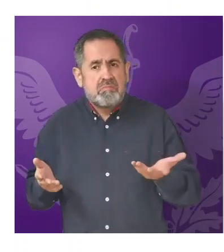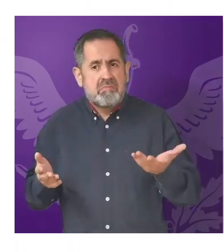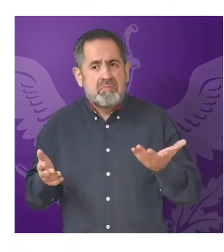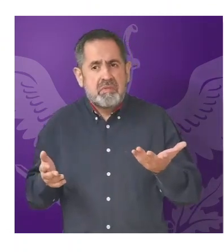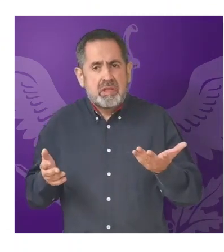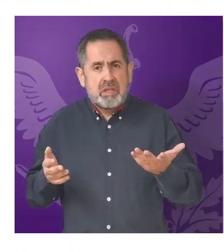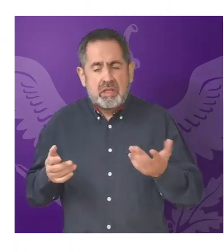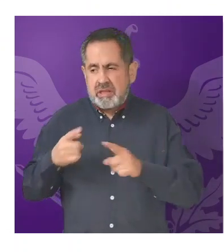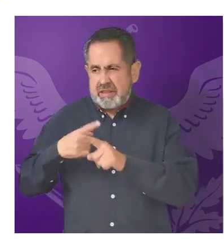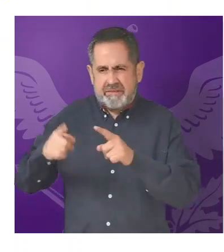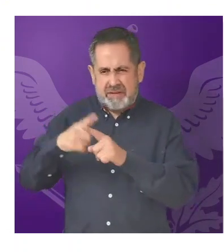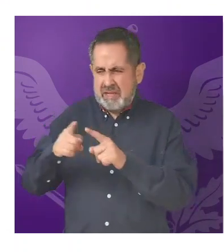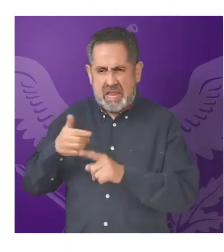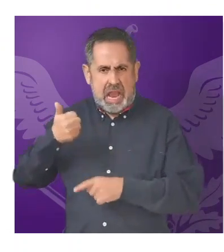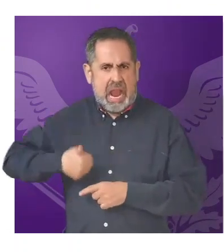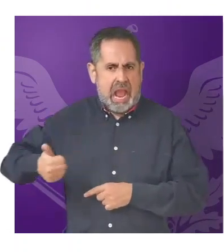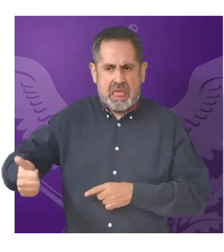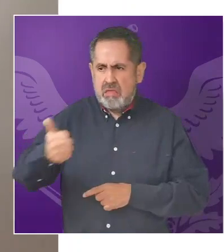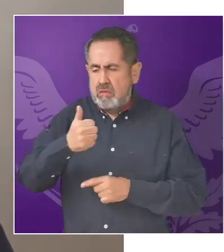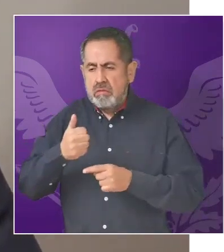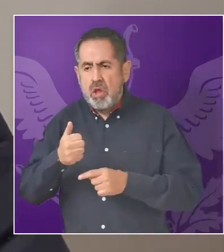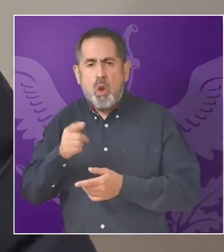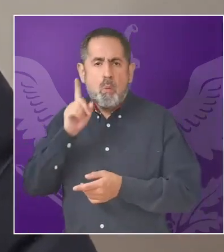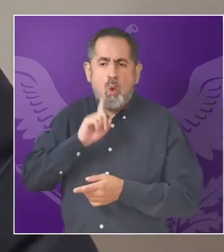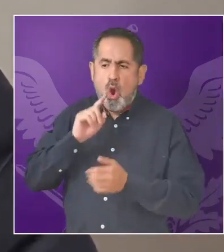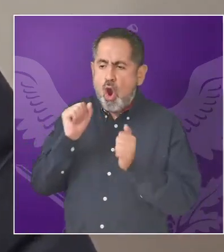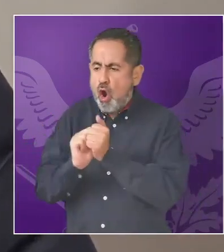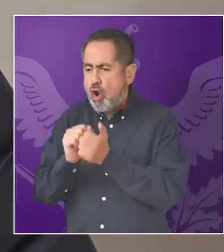sin importar todas nuestras intersecciones,